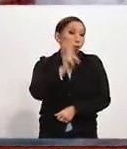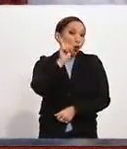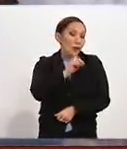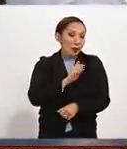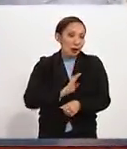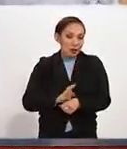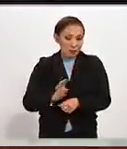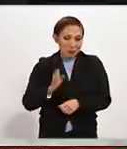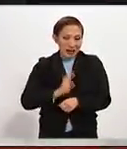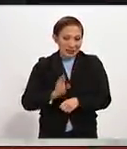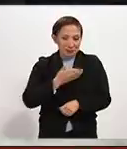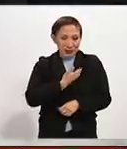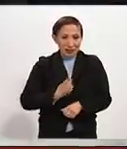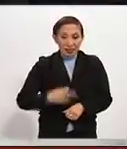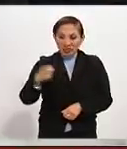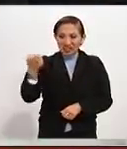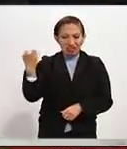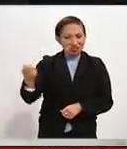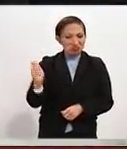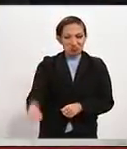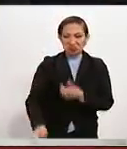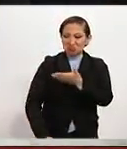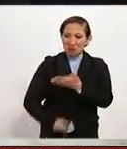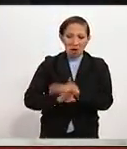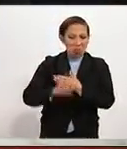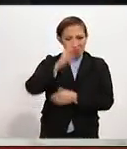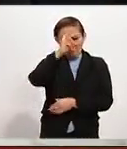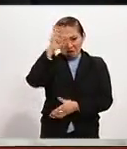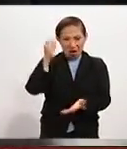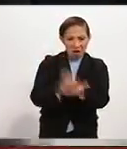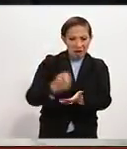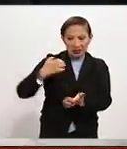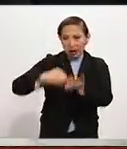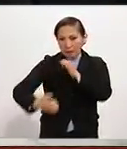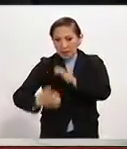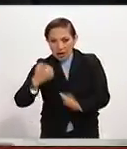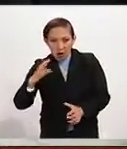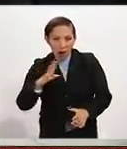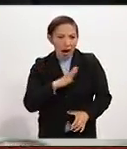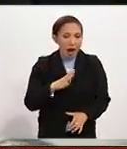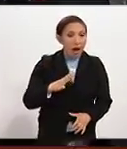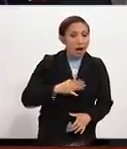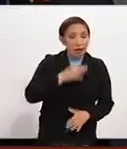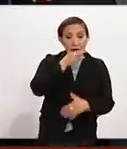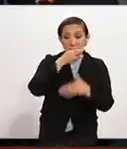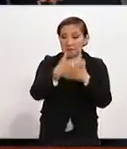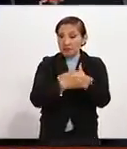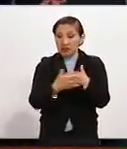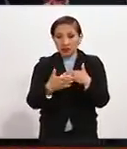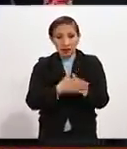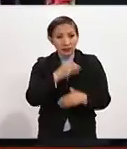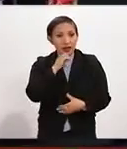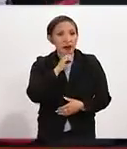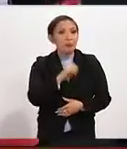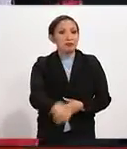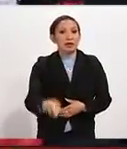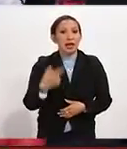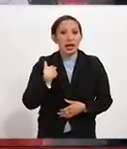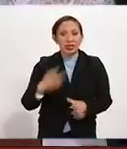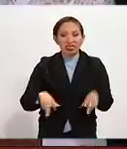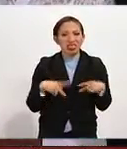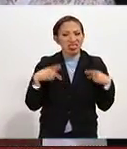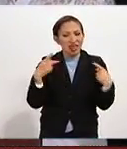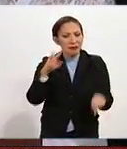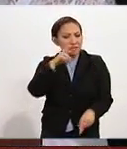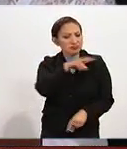la decisión del Senado como un golpe de Estado, una venganza de sus opositores. Advirtió también sobre la fragilidad